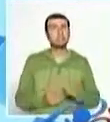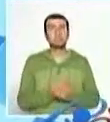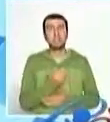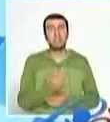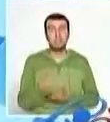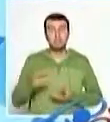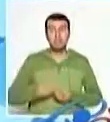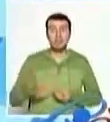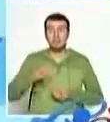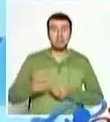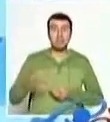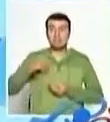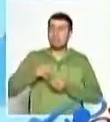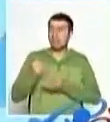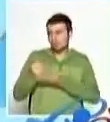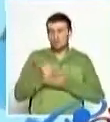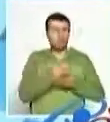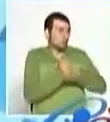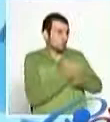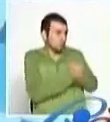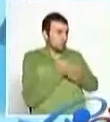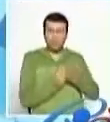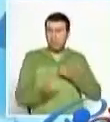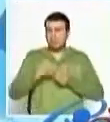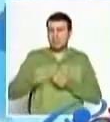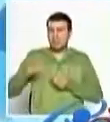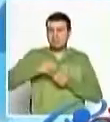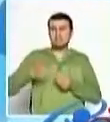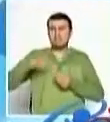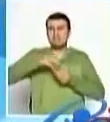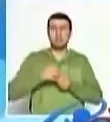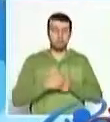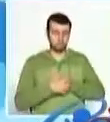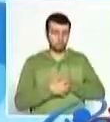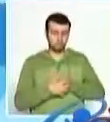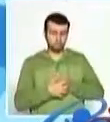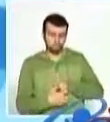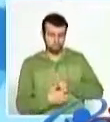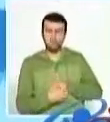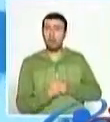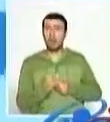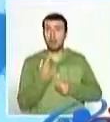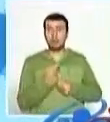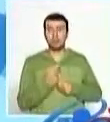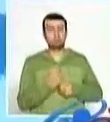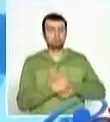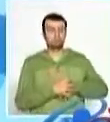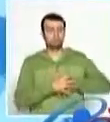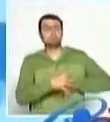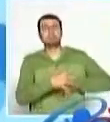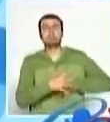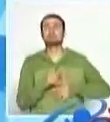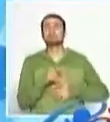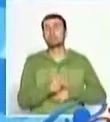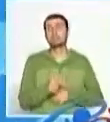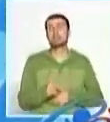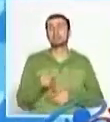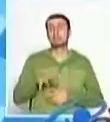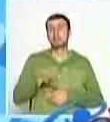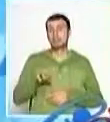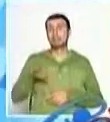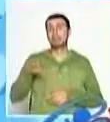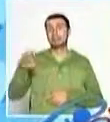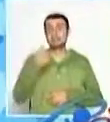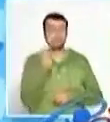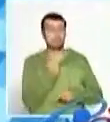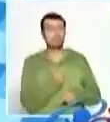para poderse ayudar y eso se llama quiste, tumor, absceso y cáncer. Ahí yo quiero